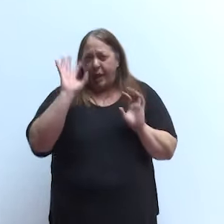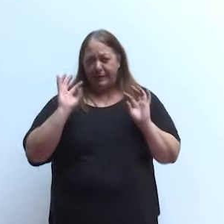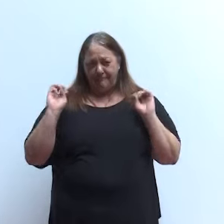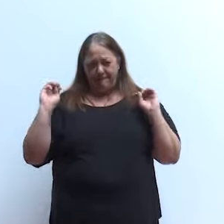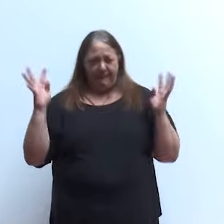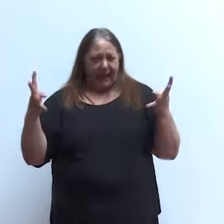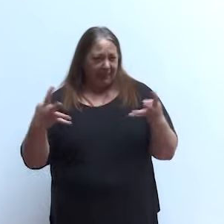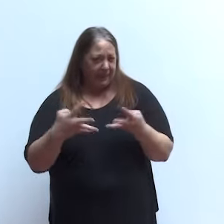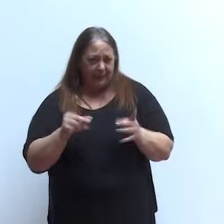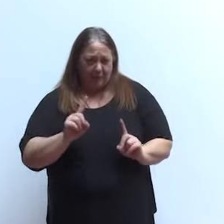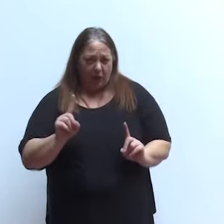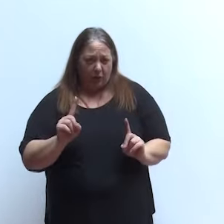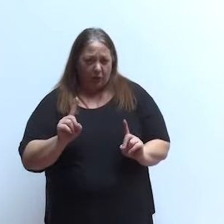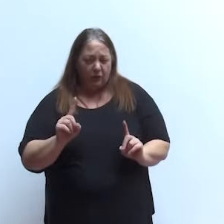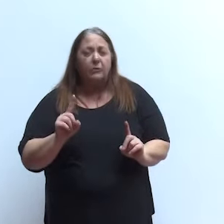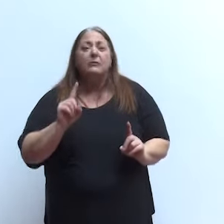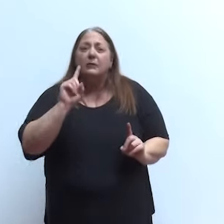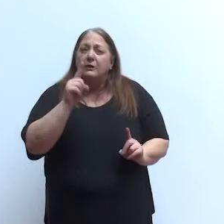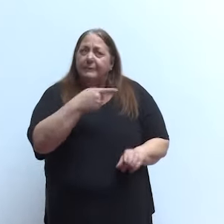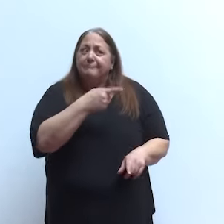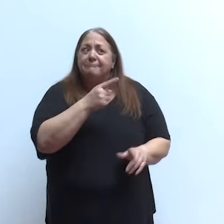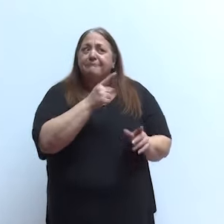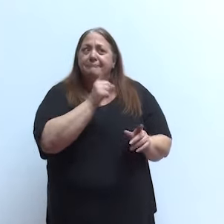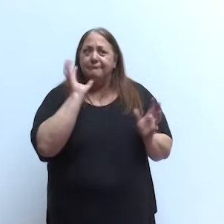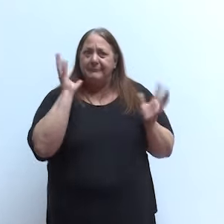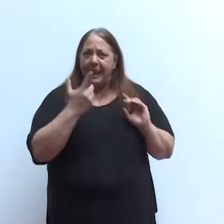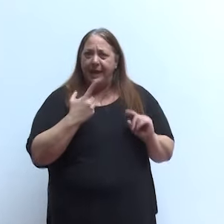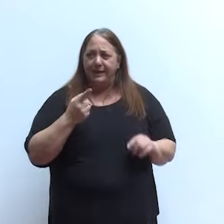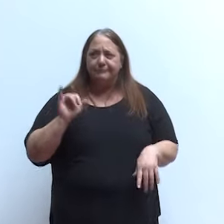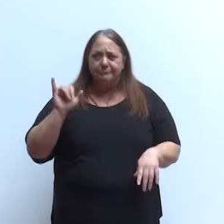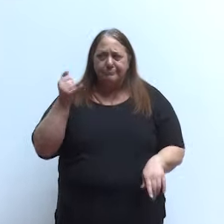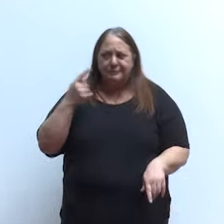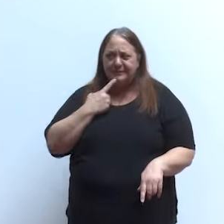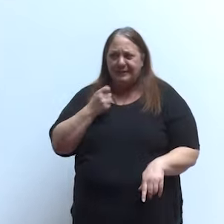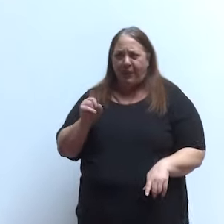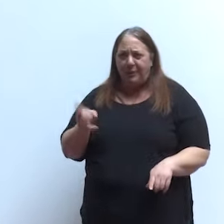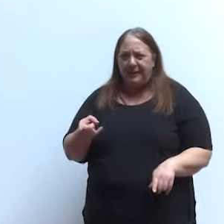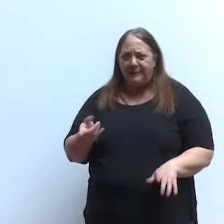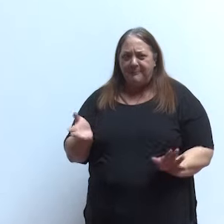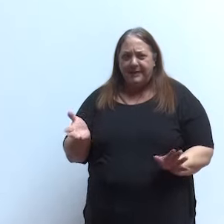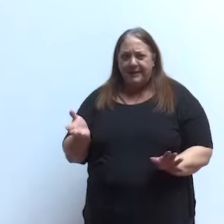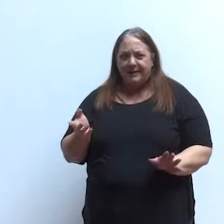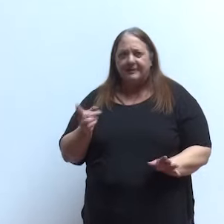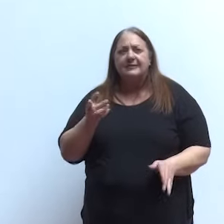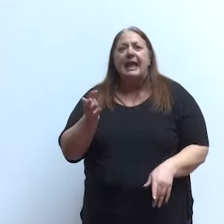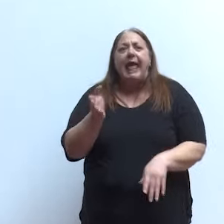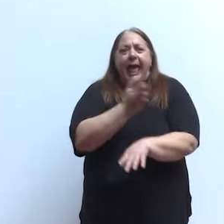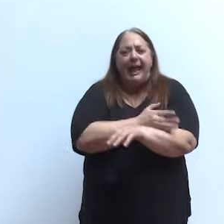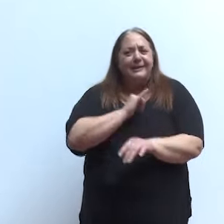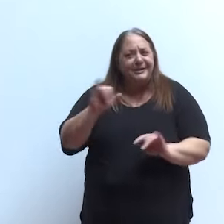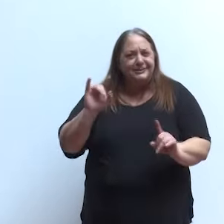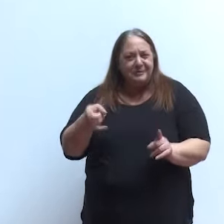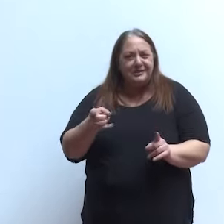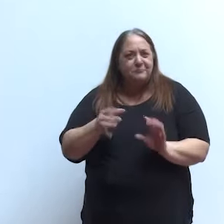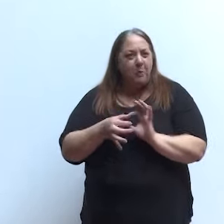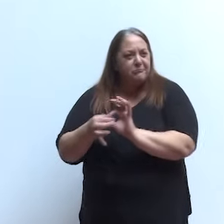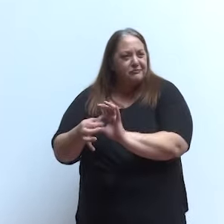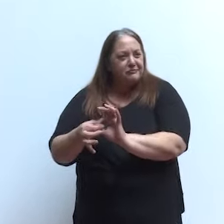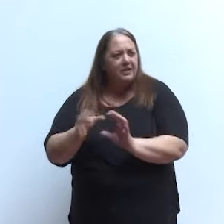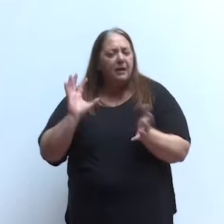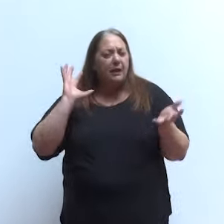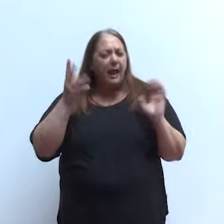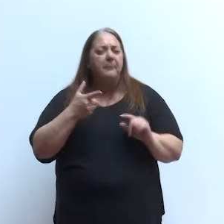tamb lo identifica Javier sino del desenganche ese desenganche social de que mencionaba recién no Javier lo dice De